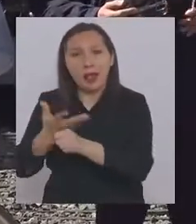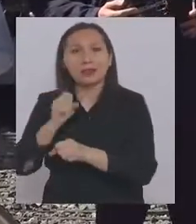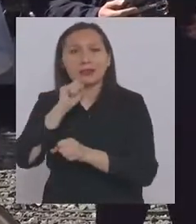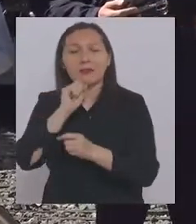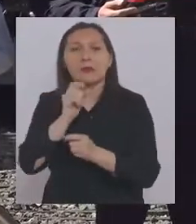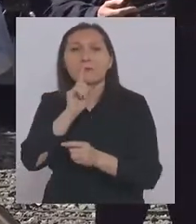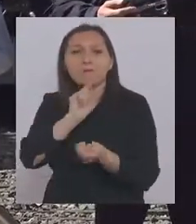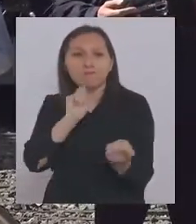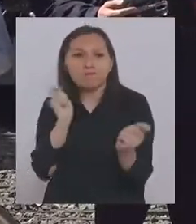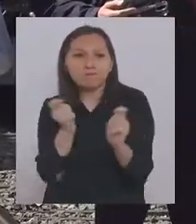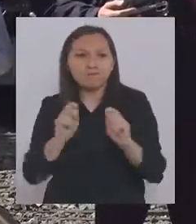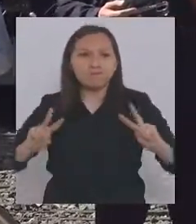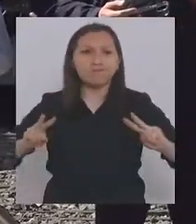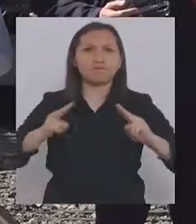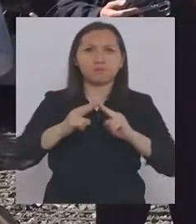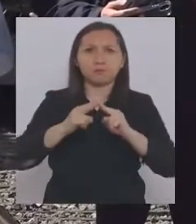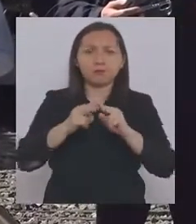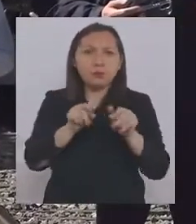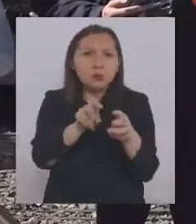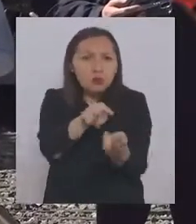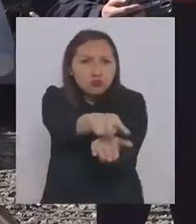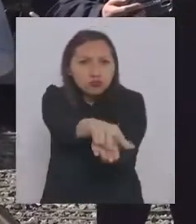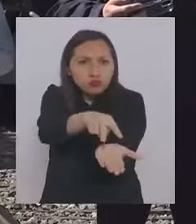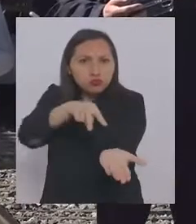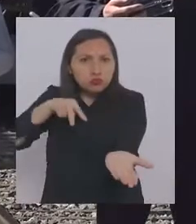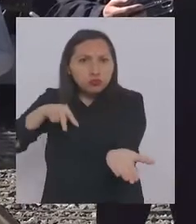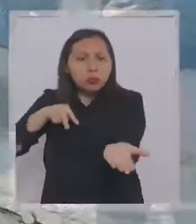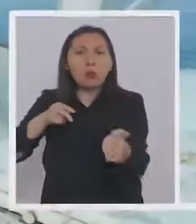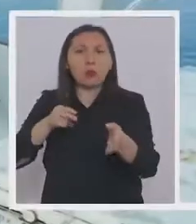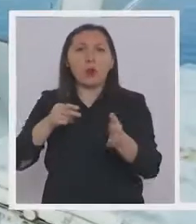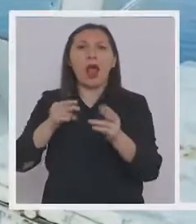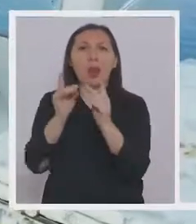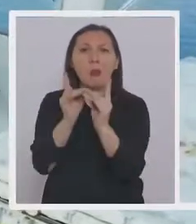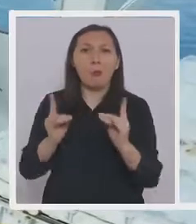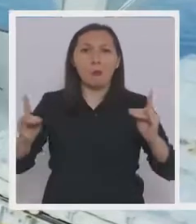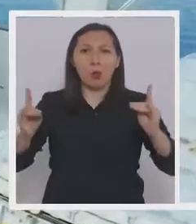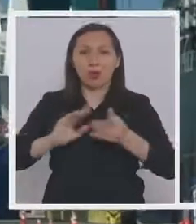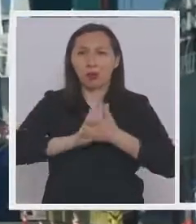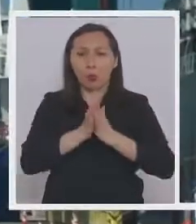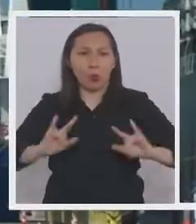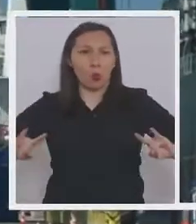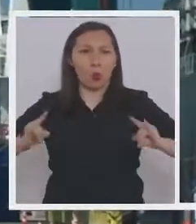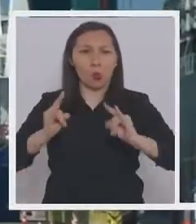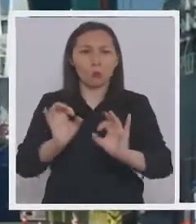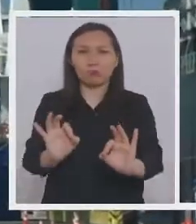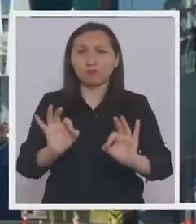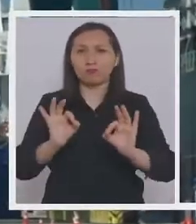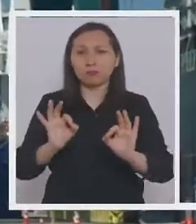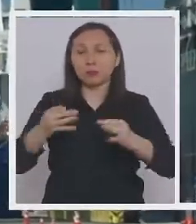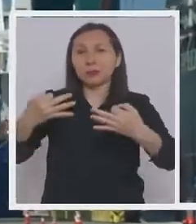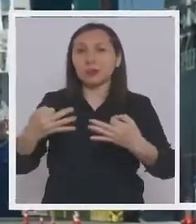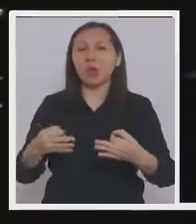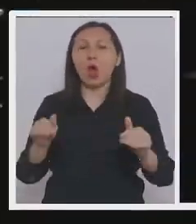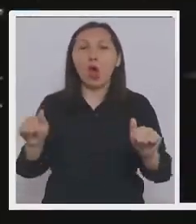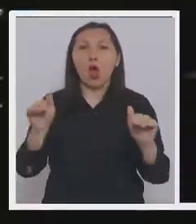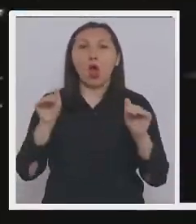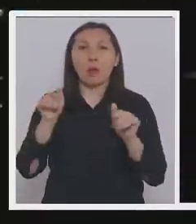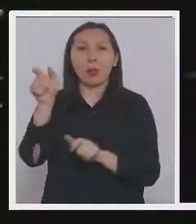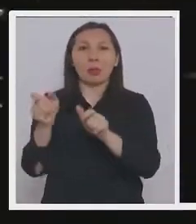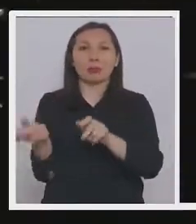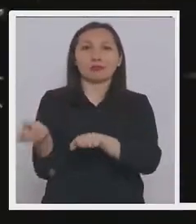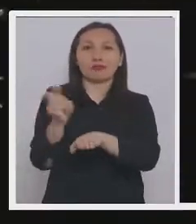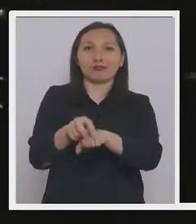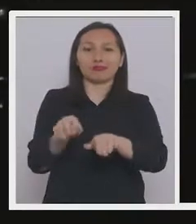la infraestructura, los rieles, los puentes y sobre todo la seguridad y la comodidad de los